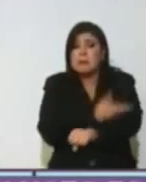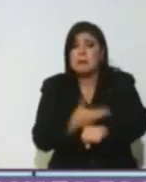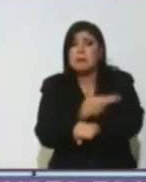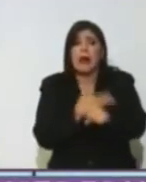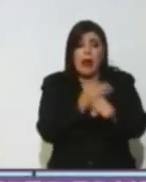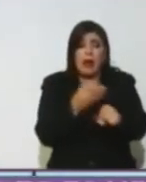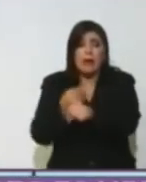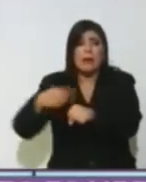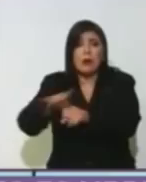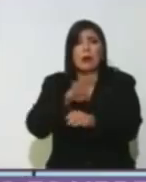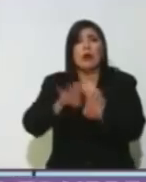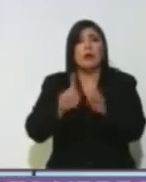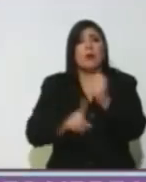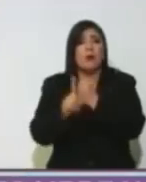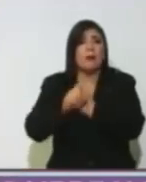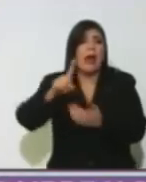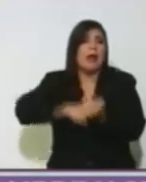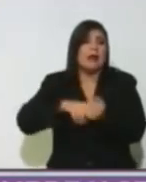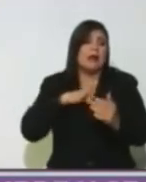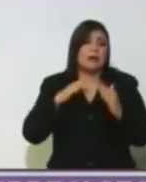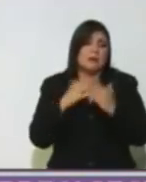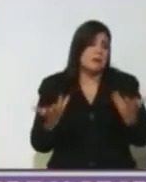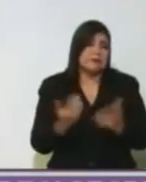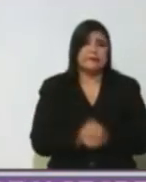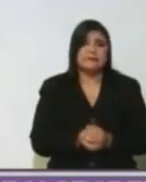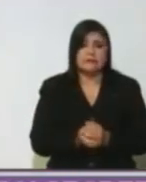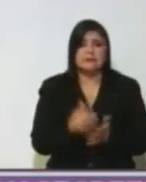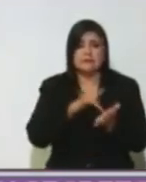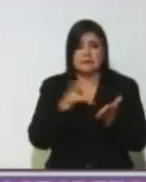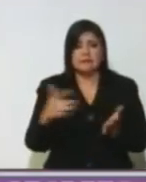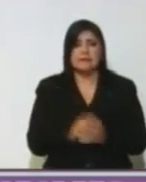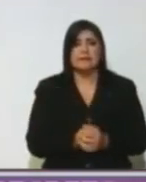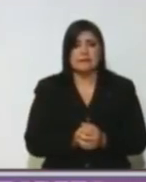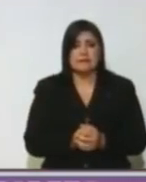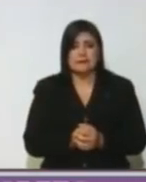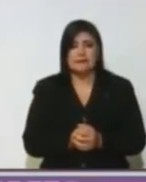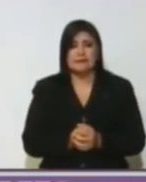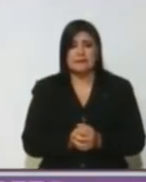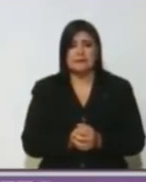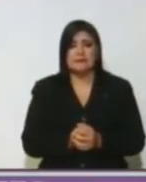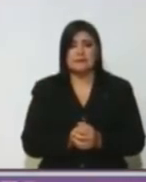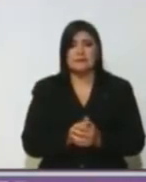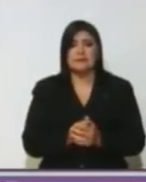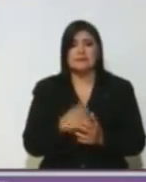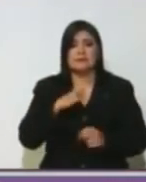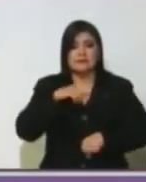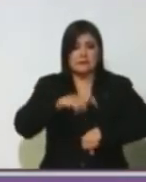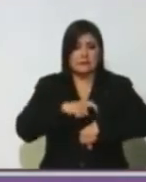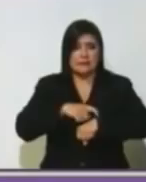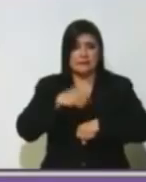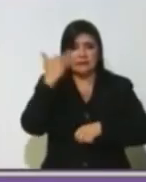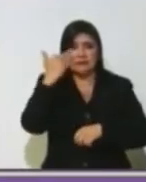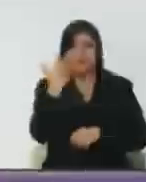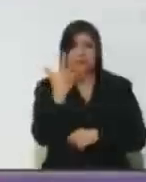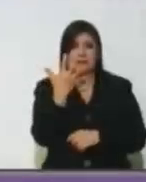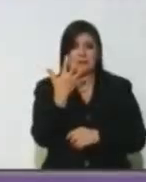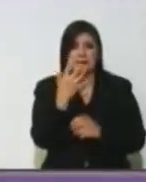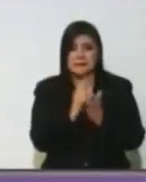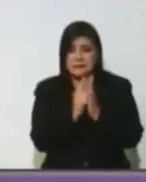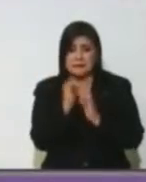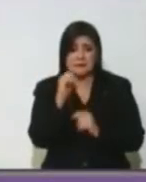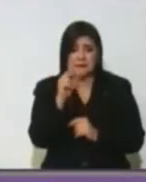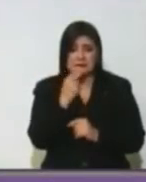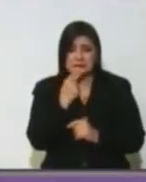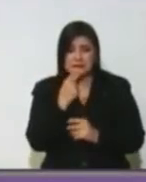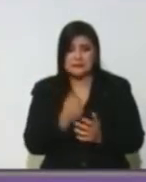de los problemas que tenemos en casa muchas gracias hay tiempo que son cinco segundos los utilizamos o